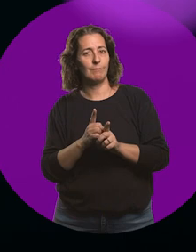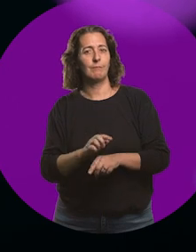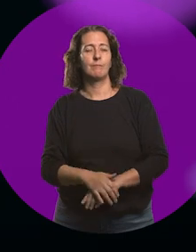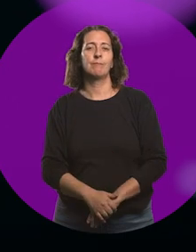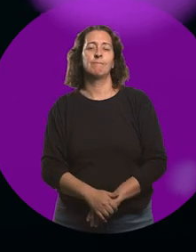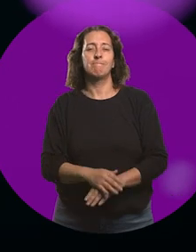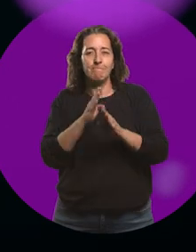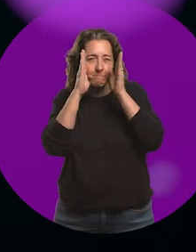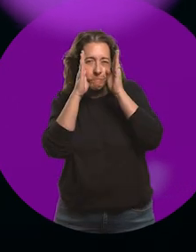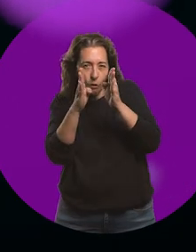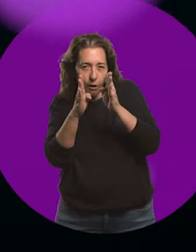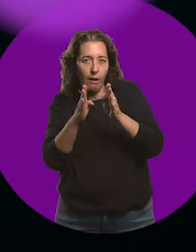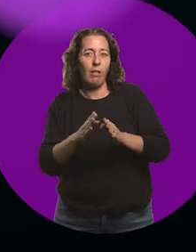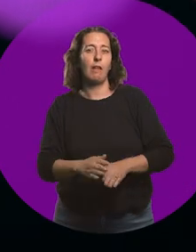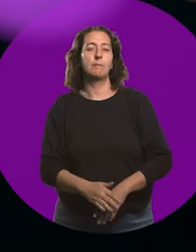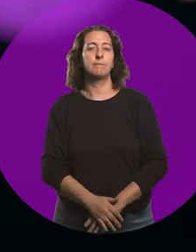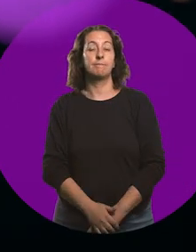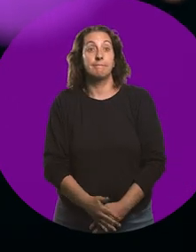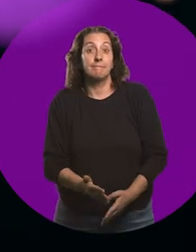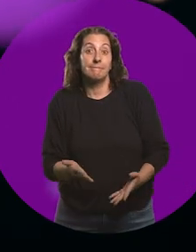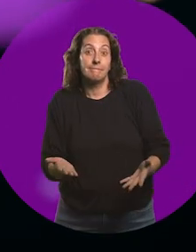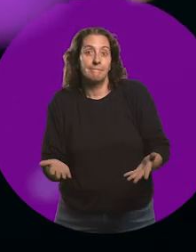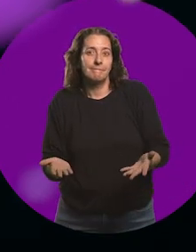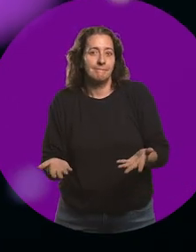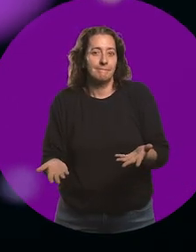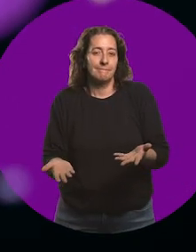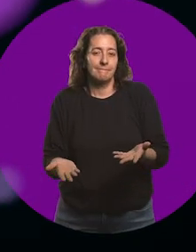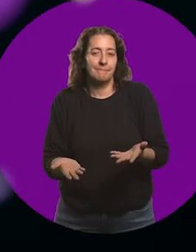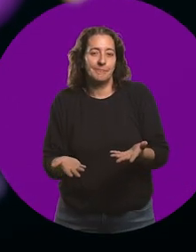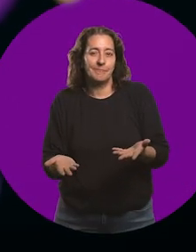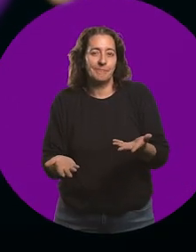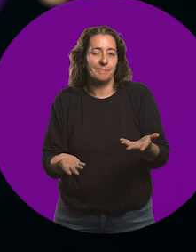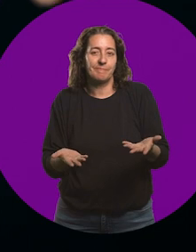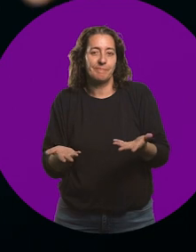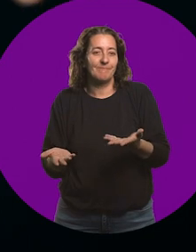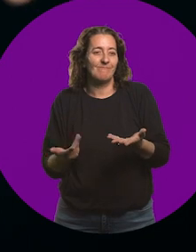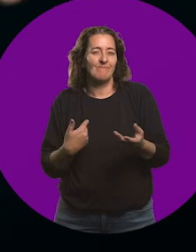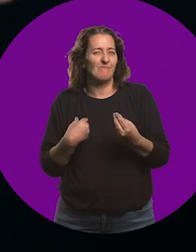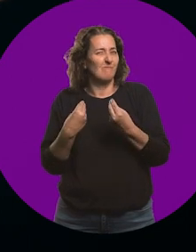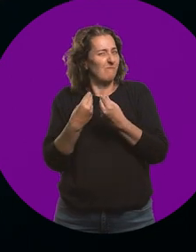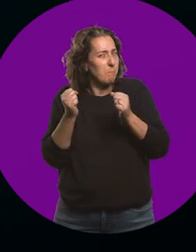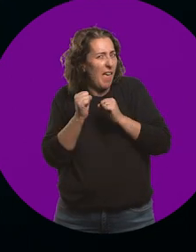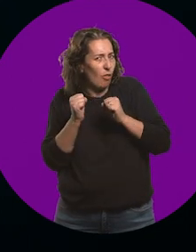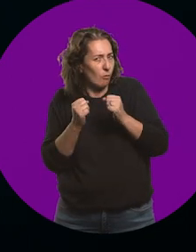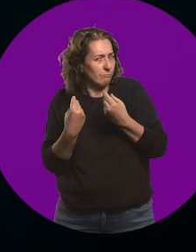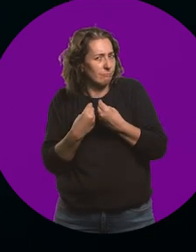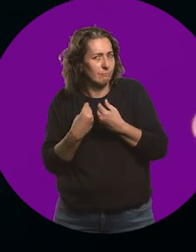enfocada, con muchos miedos.